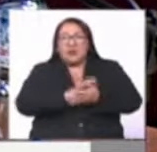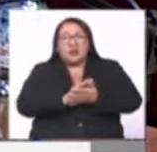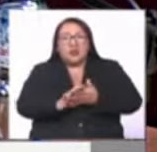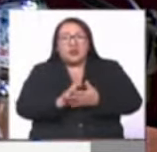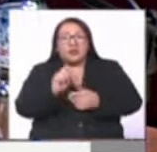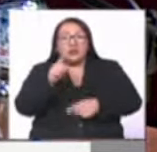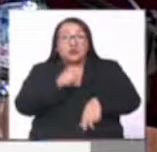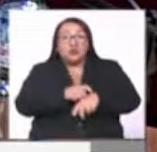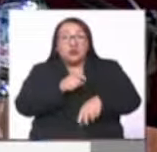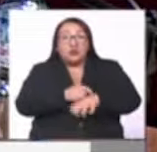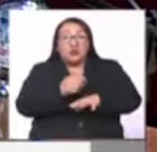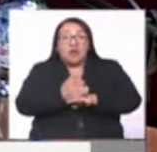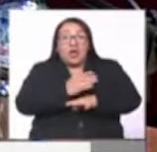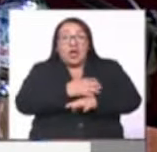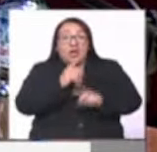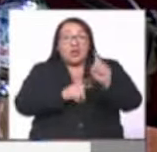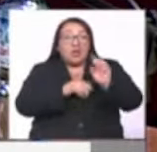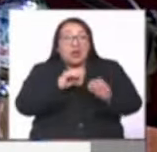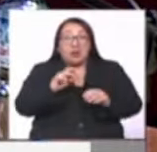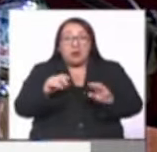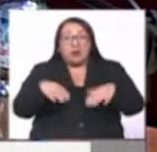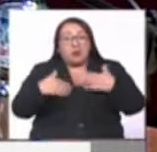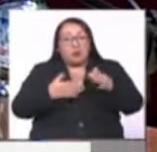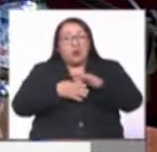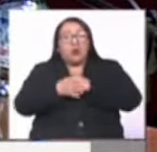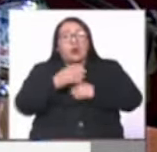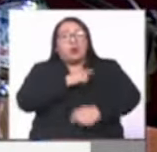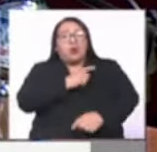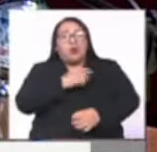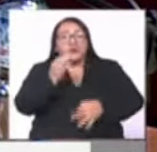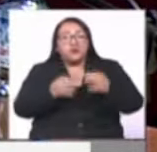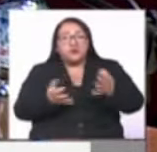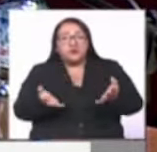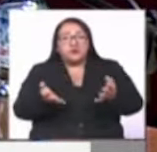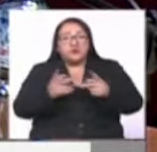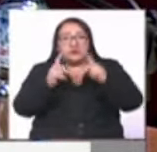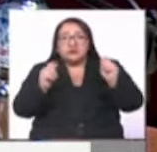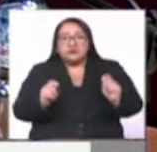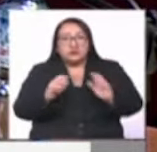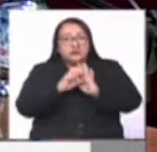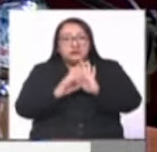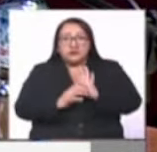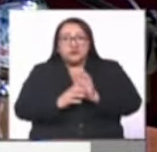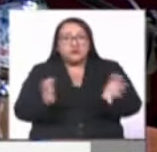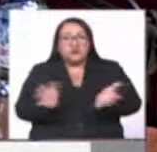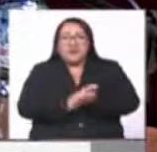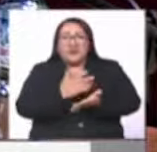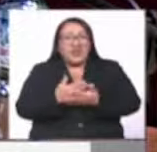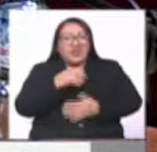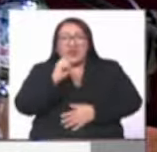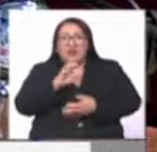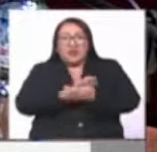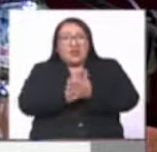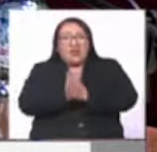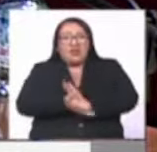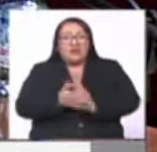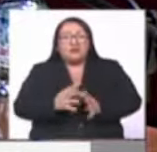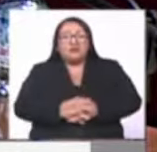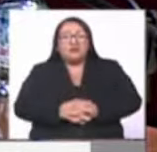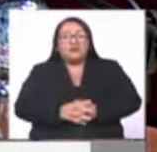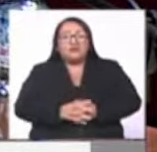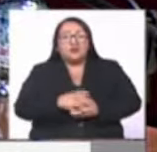si en su momento alguien la cuestionaba podía ir al poder judicial al tribunal constitucional nadie la cuestionó